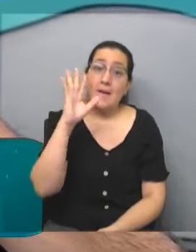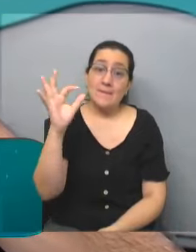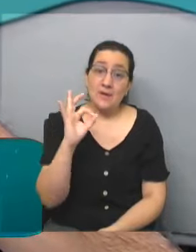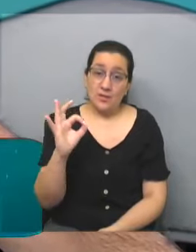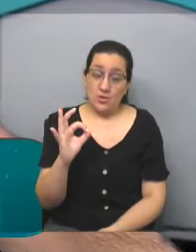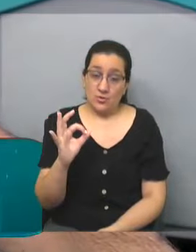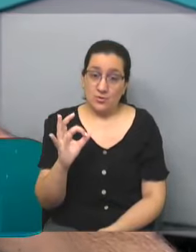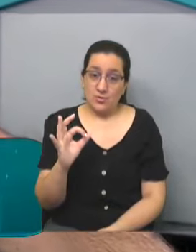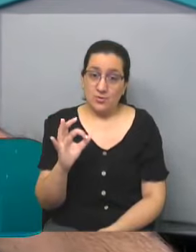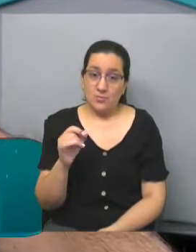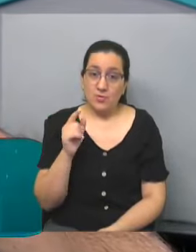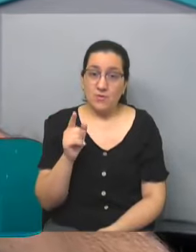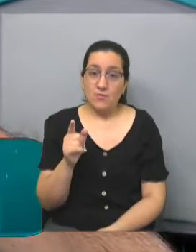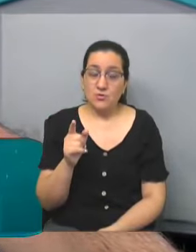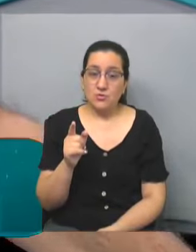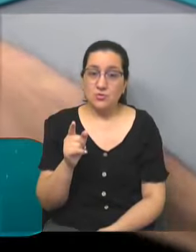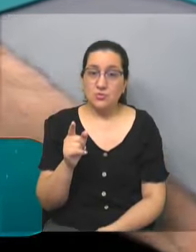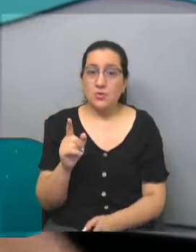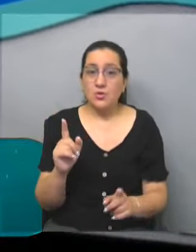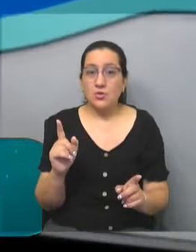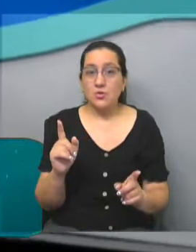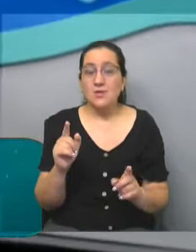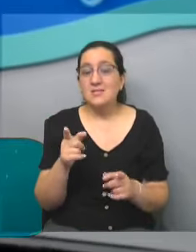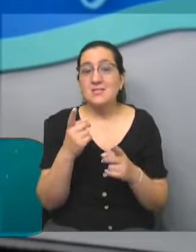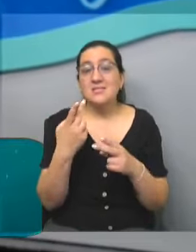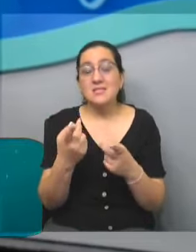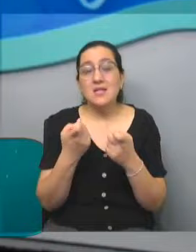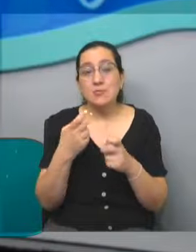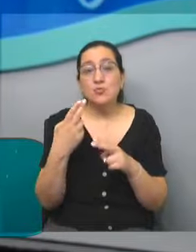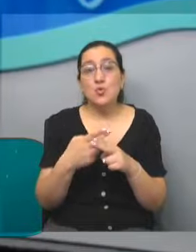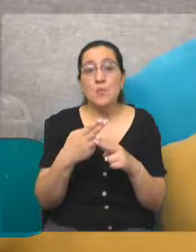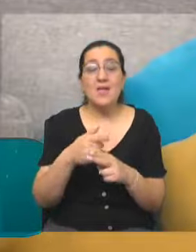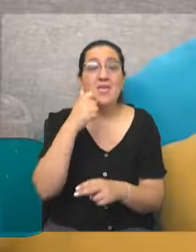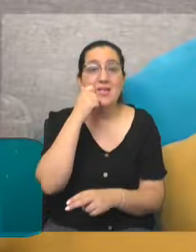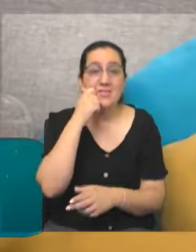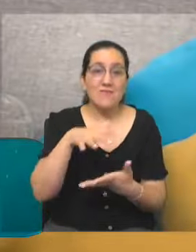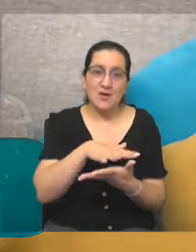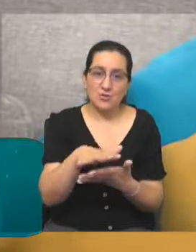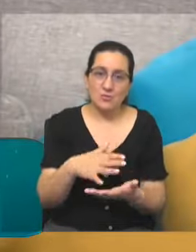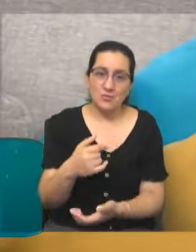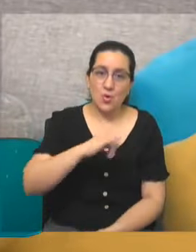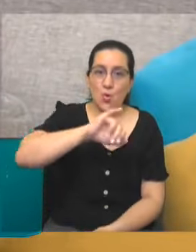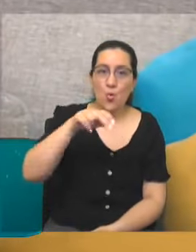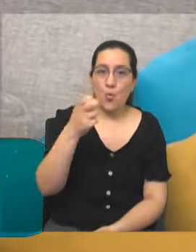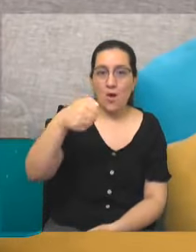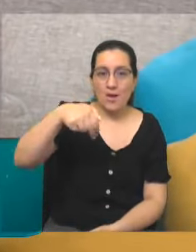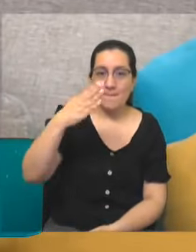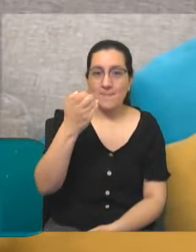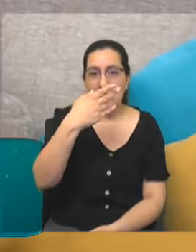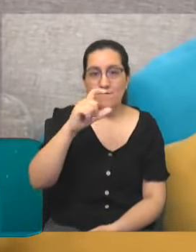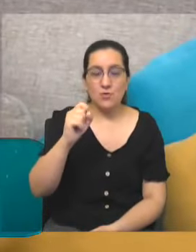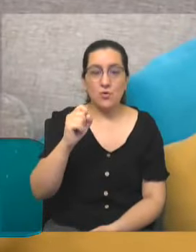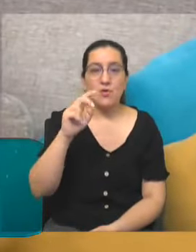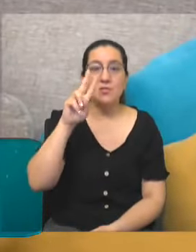población cautiva, porque sos columnista de este programa, así que necesitamos tu nombre, edad y barrio. Muy bien, Juan Pablo.